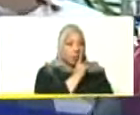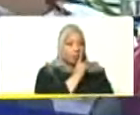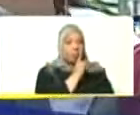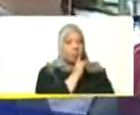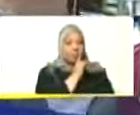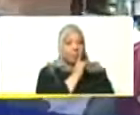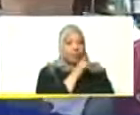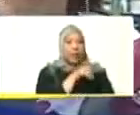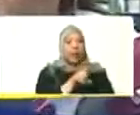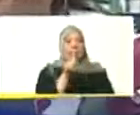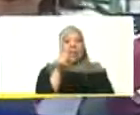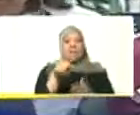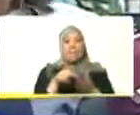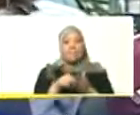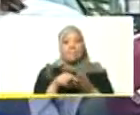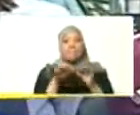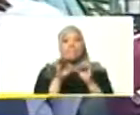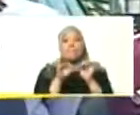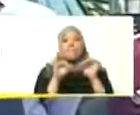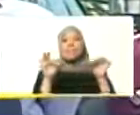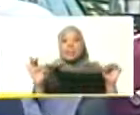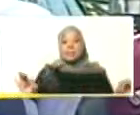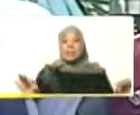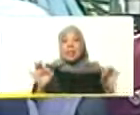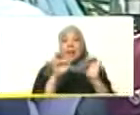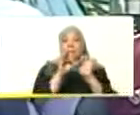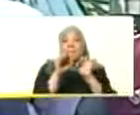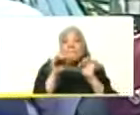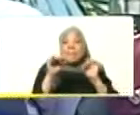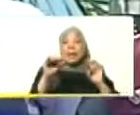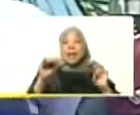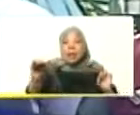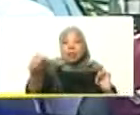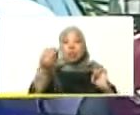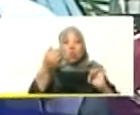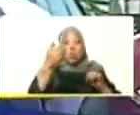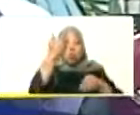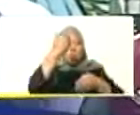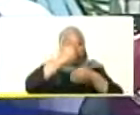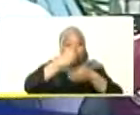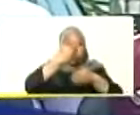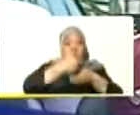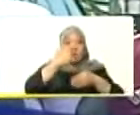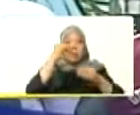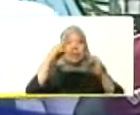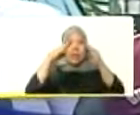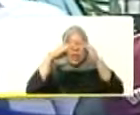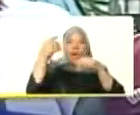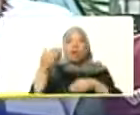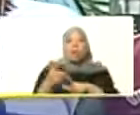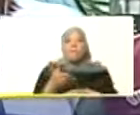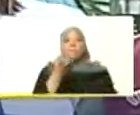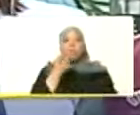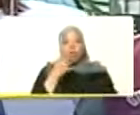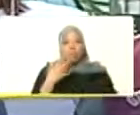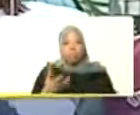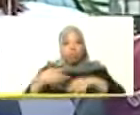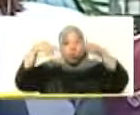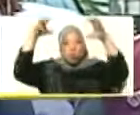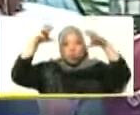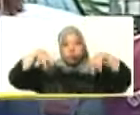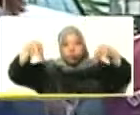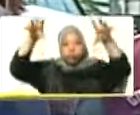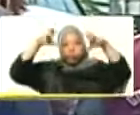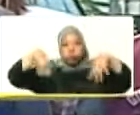son 1.600 metros cuadrados, que ya se han impermeabilizado con ese poder popular